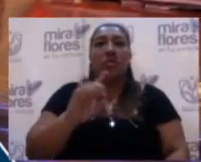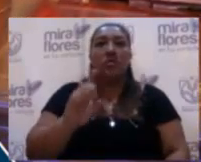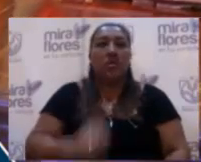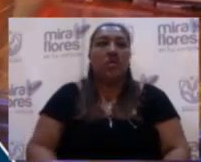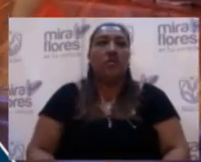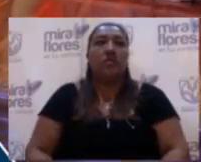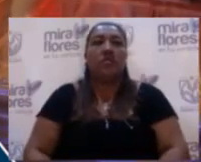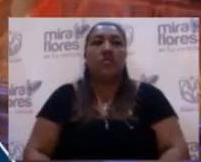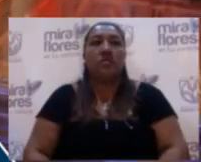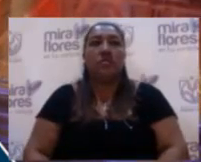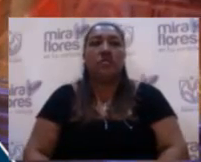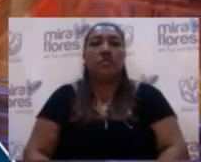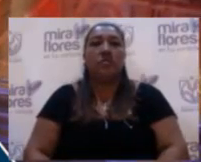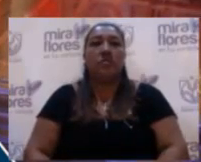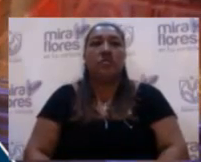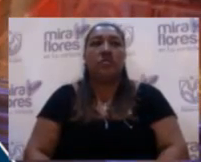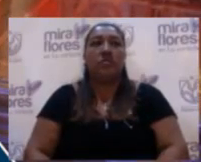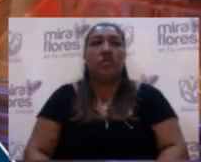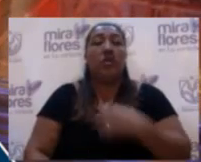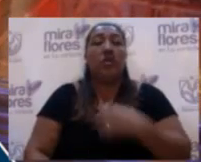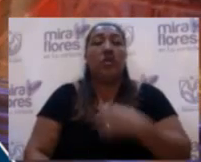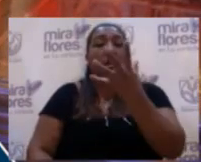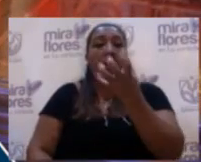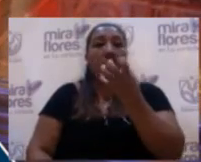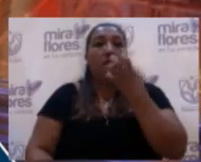levantado la mano, tiene el uso de la palabra.